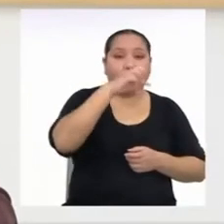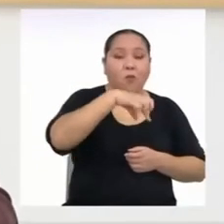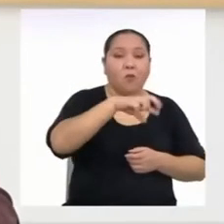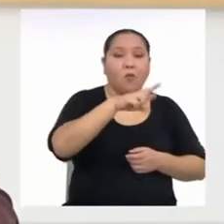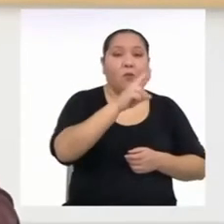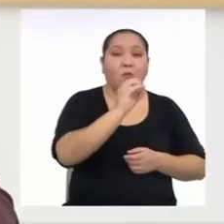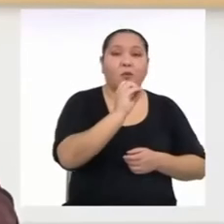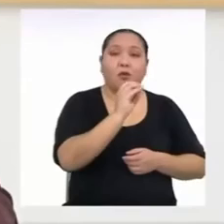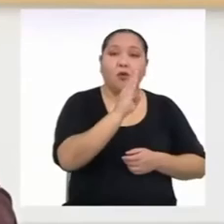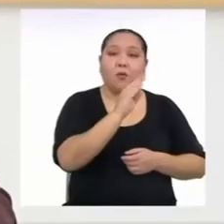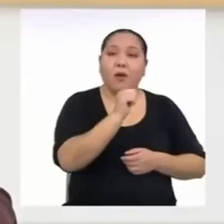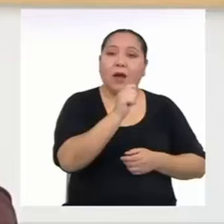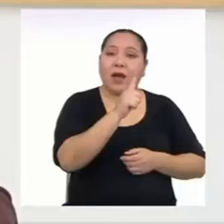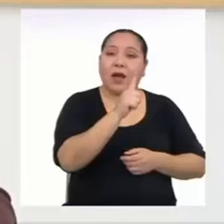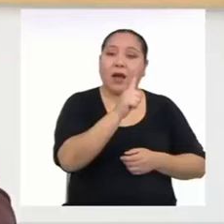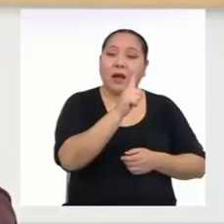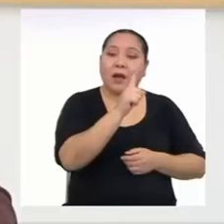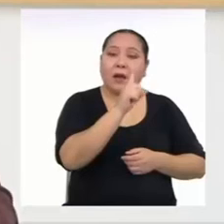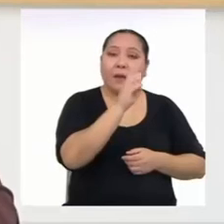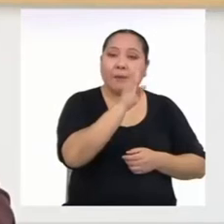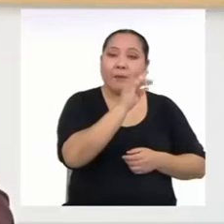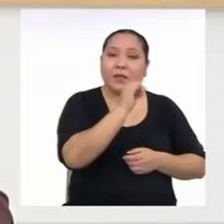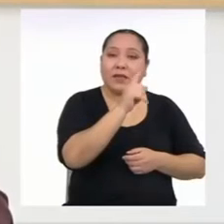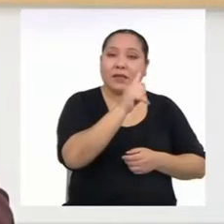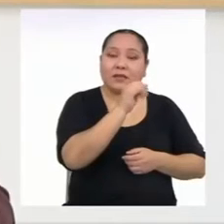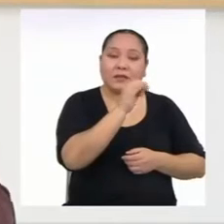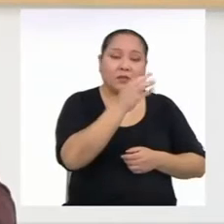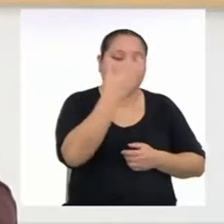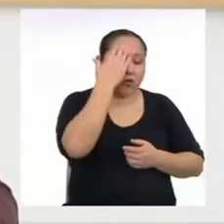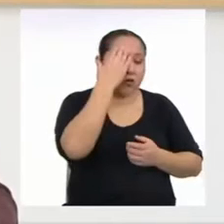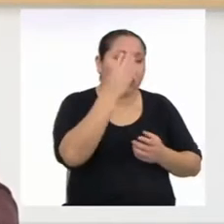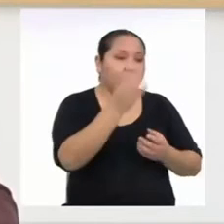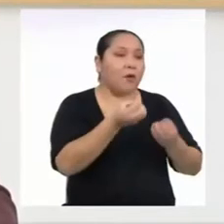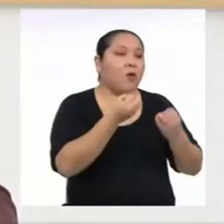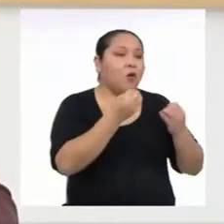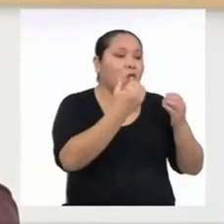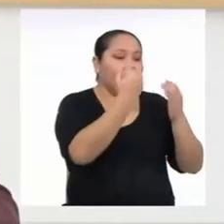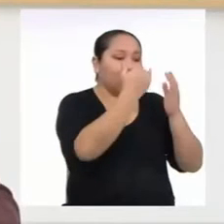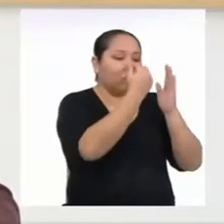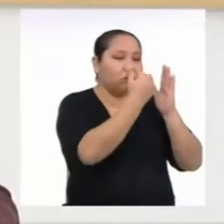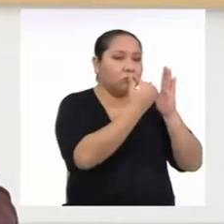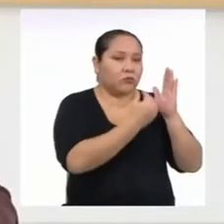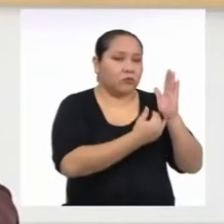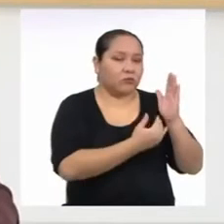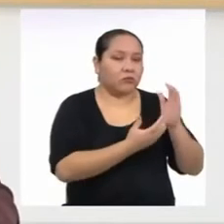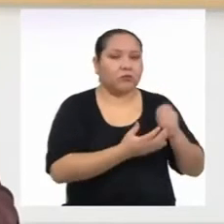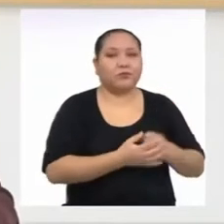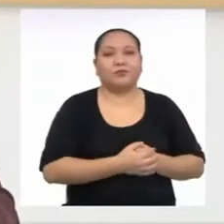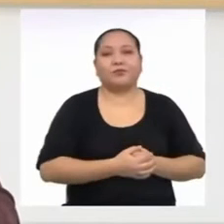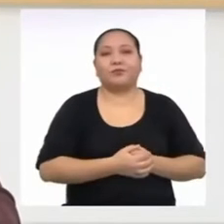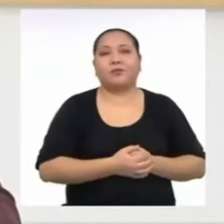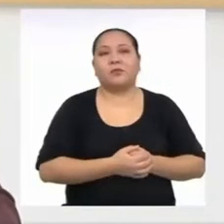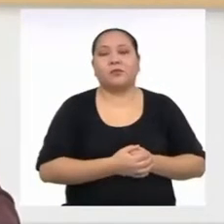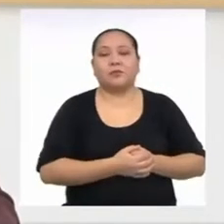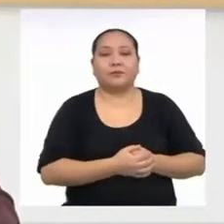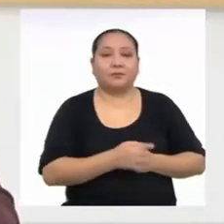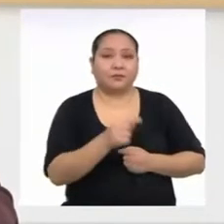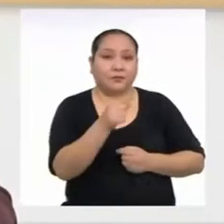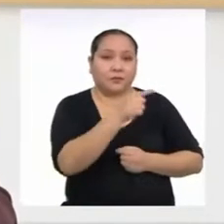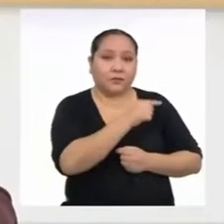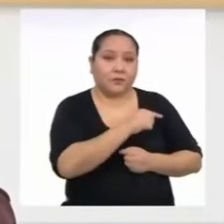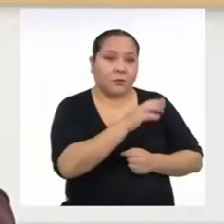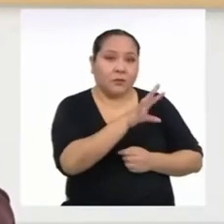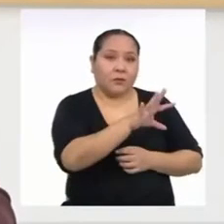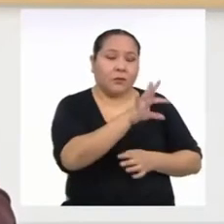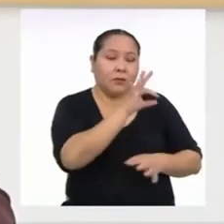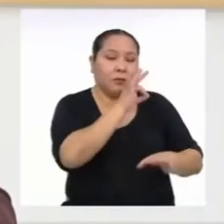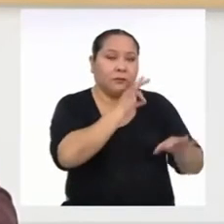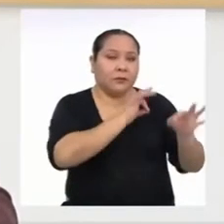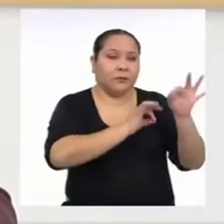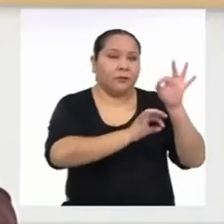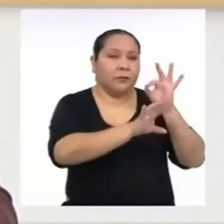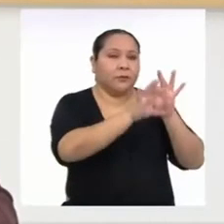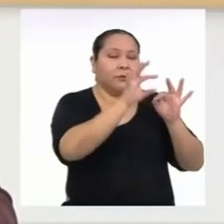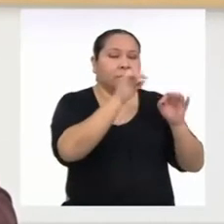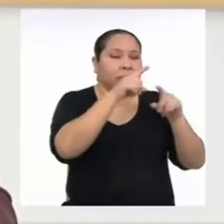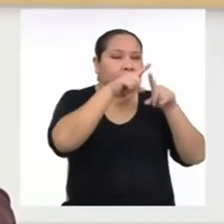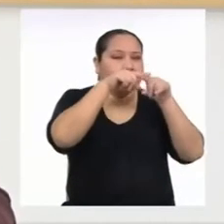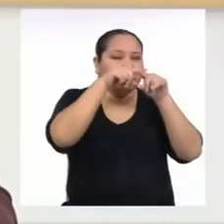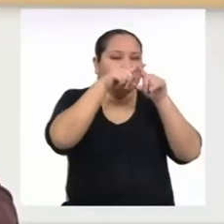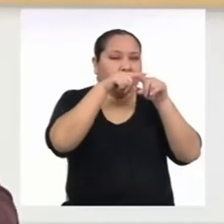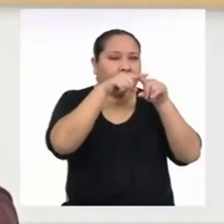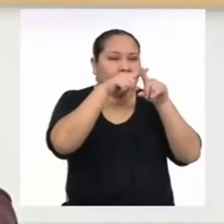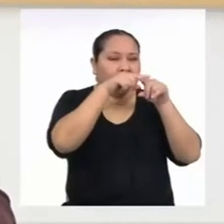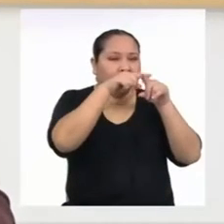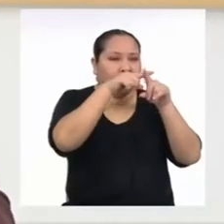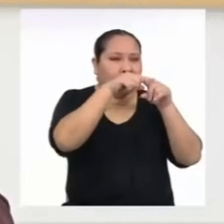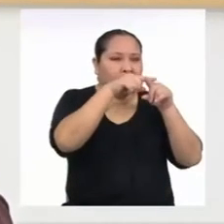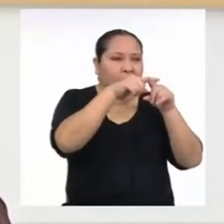la probabilidad de que un elemento de la población pase a formar parte de la muestra, ya que la selección de los elementos depende en